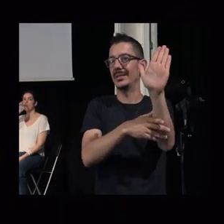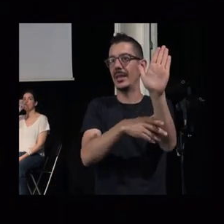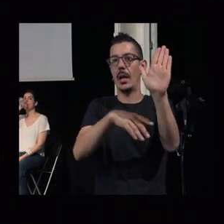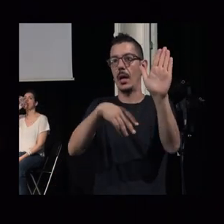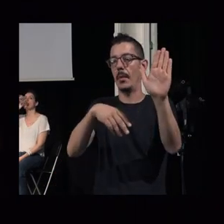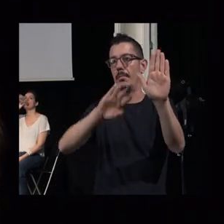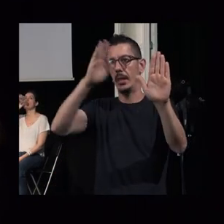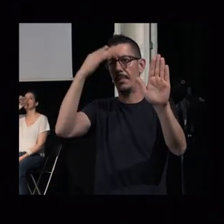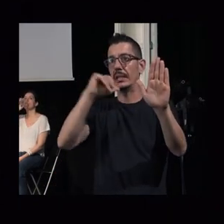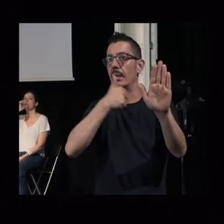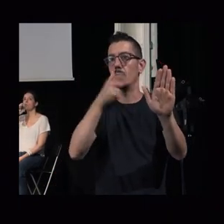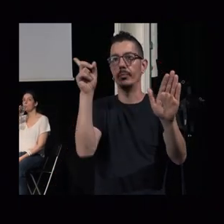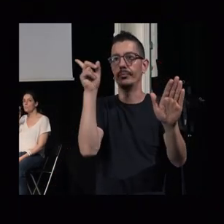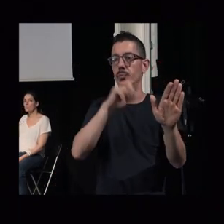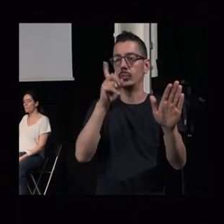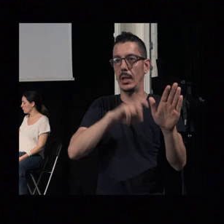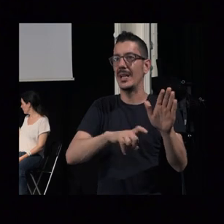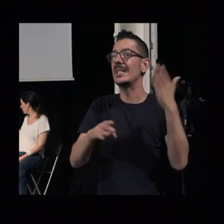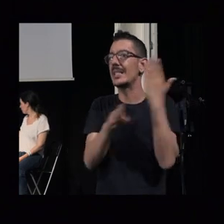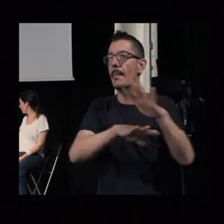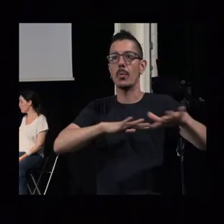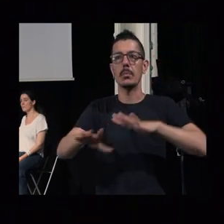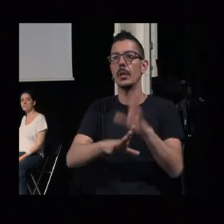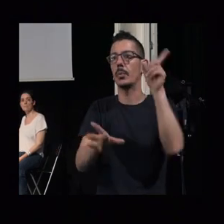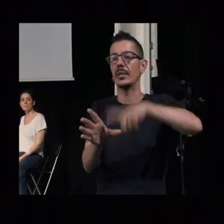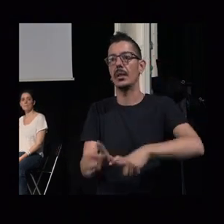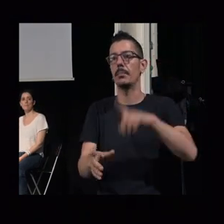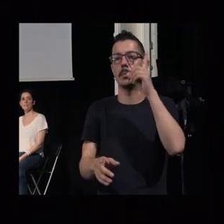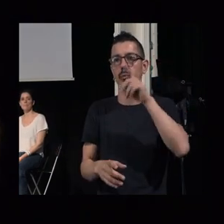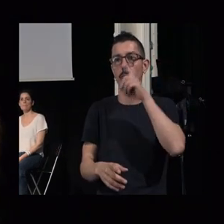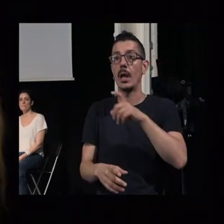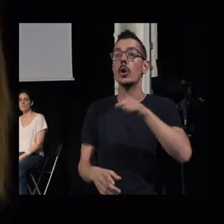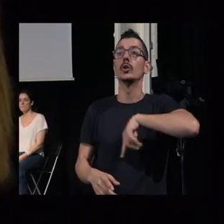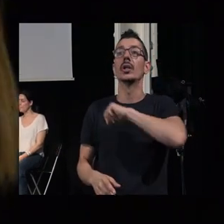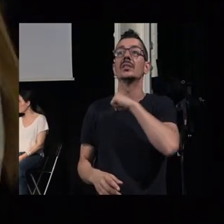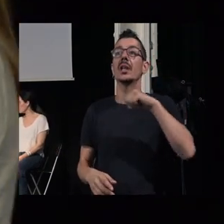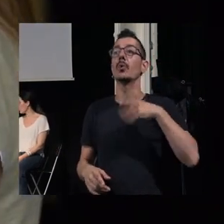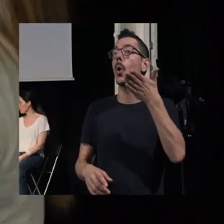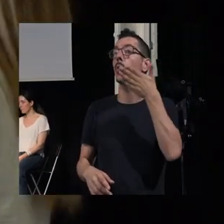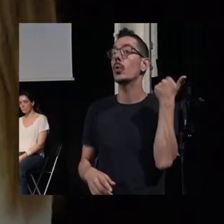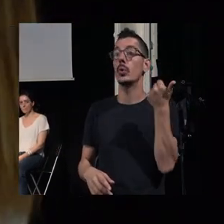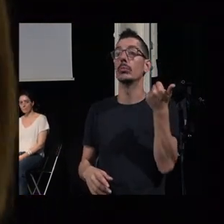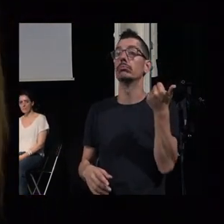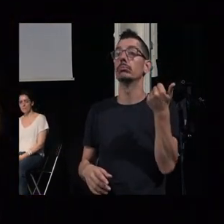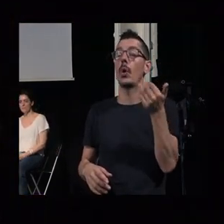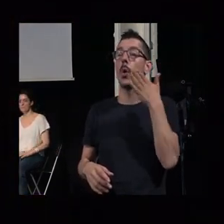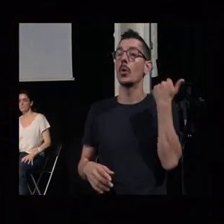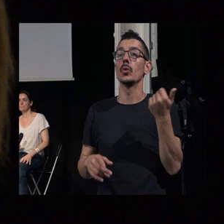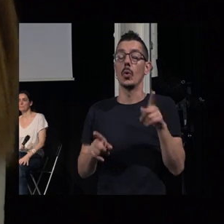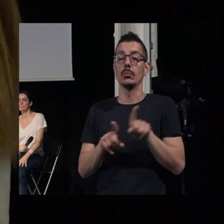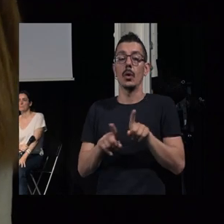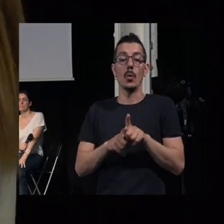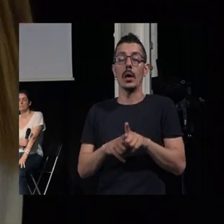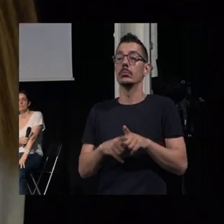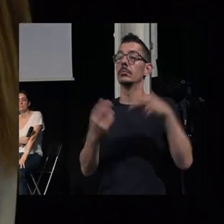Creo que podemos decir que tenemos el orgullo de poder comunicaros que las